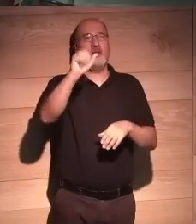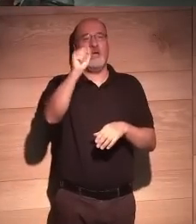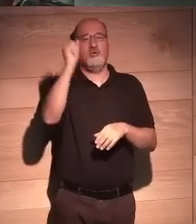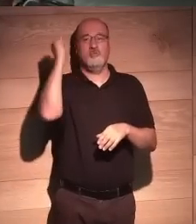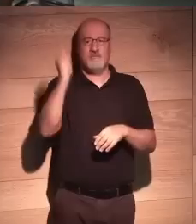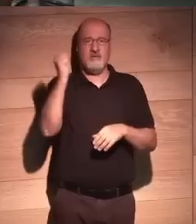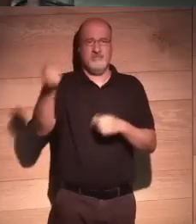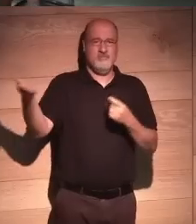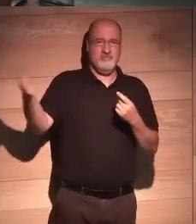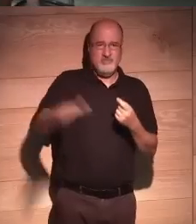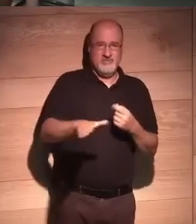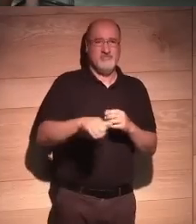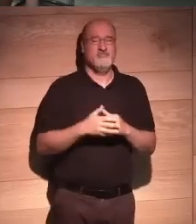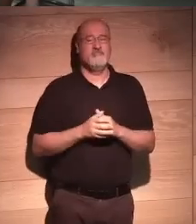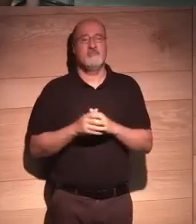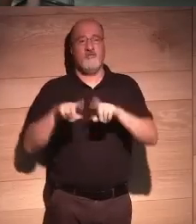fueron,